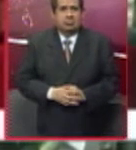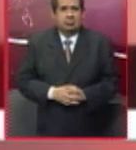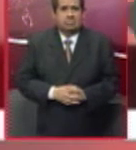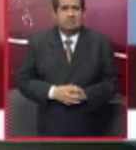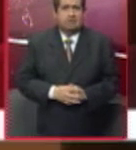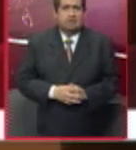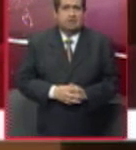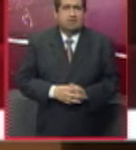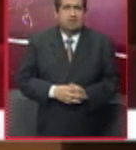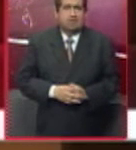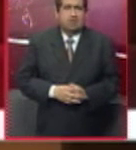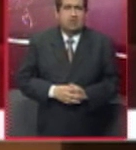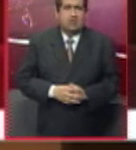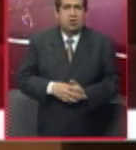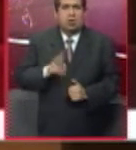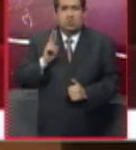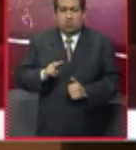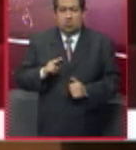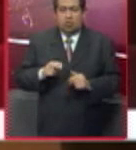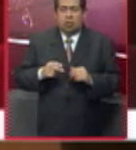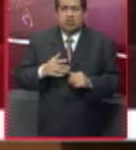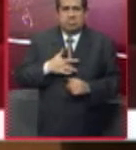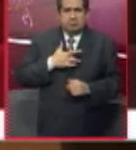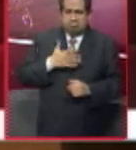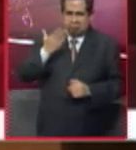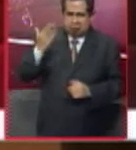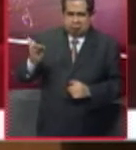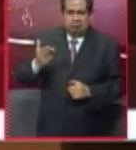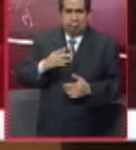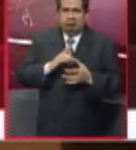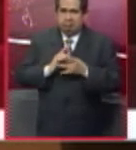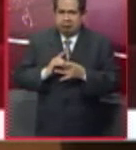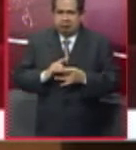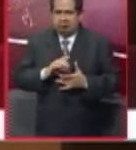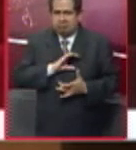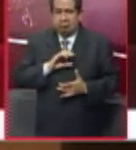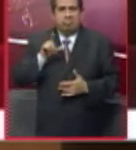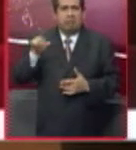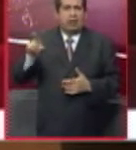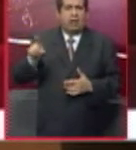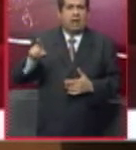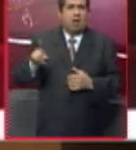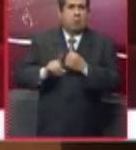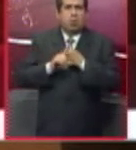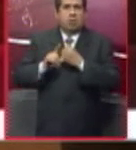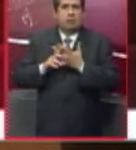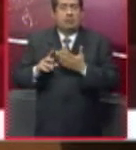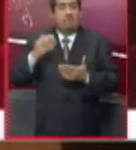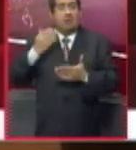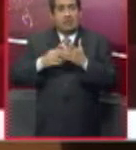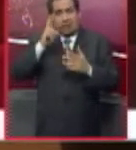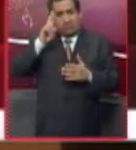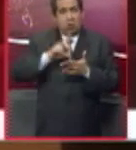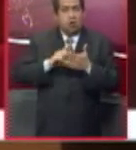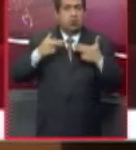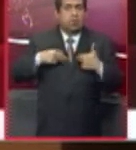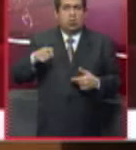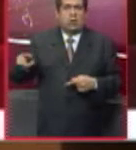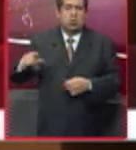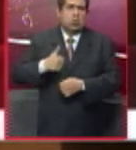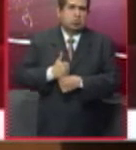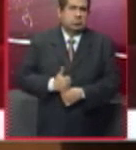crisis. Estamos solidarios con esta situación de vulnerabilidad y violación a los derechos humanos que